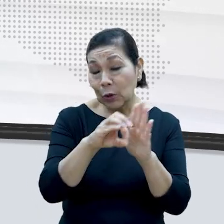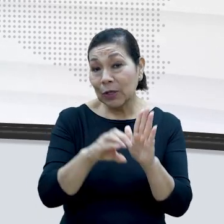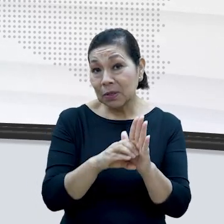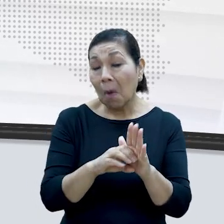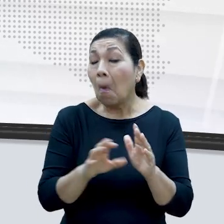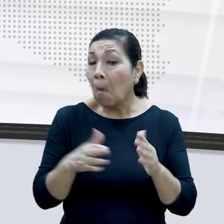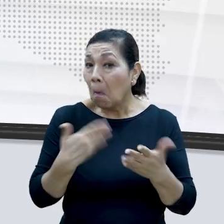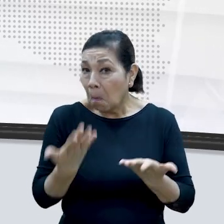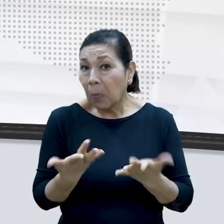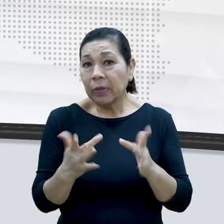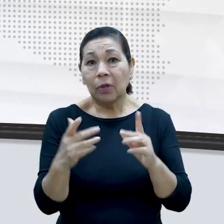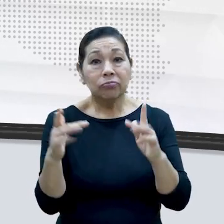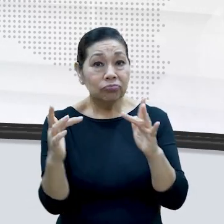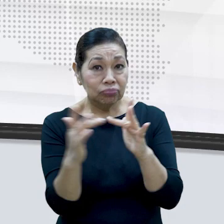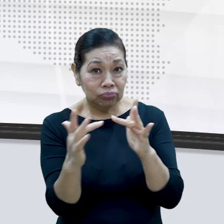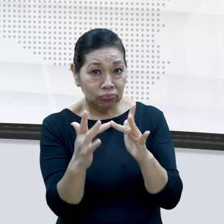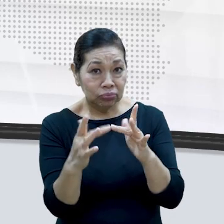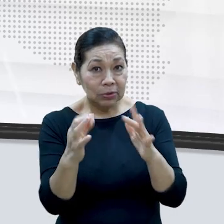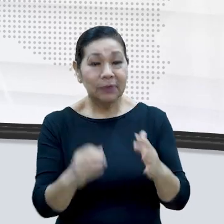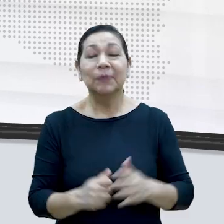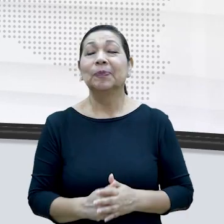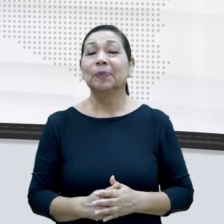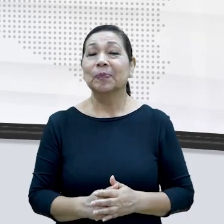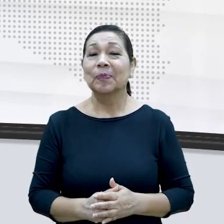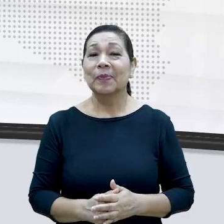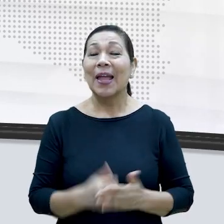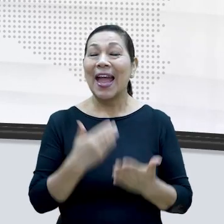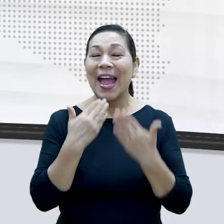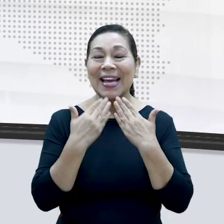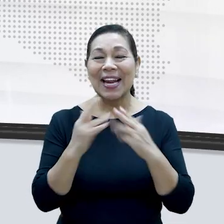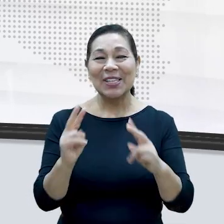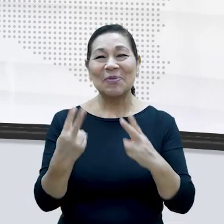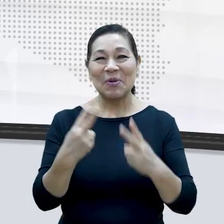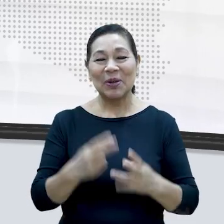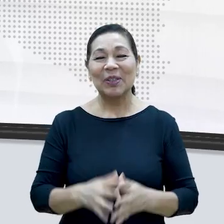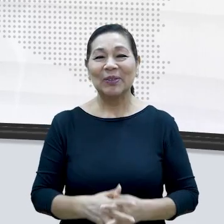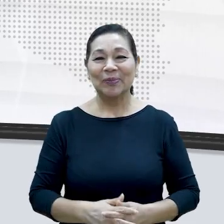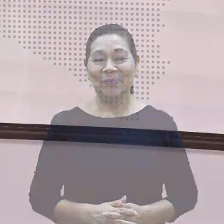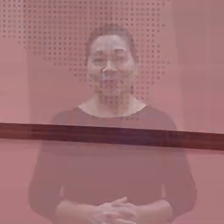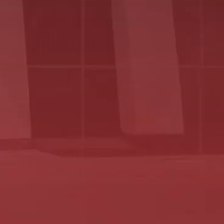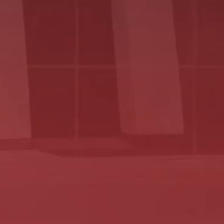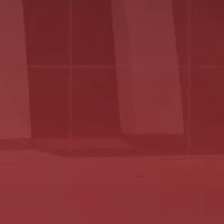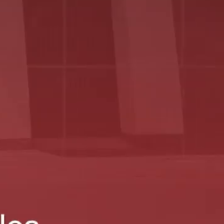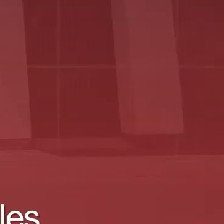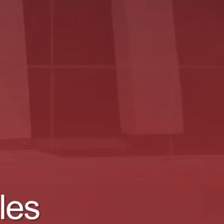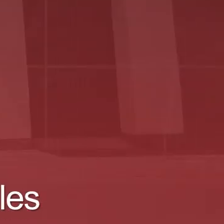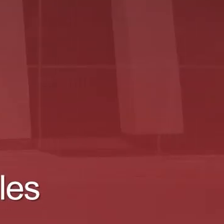Constitucional, pueden seguirnos en nuestras cuentas oficiales de redes sociales. Muchas gracias por vernos.